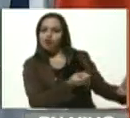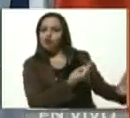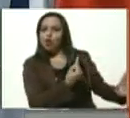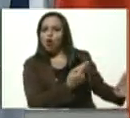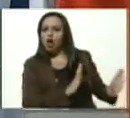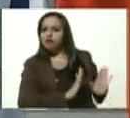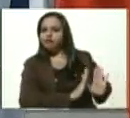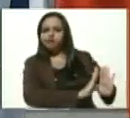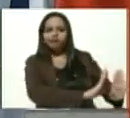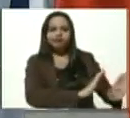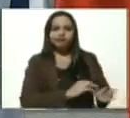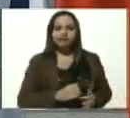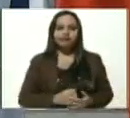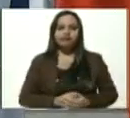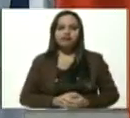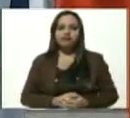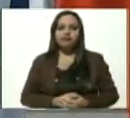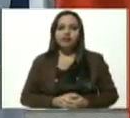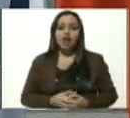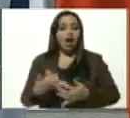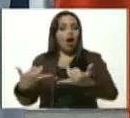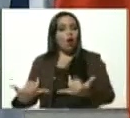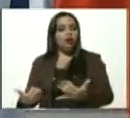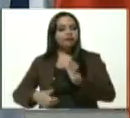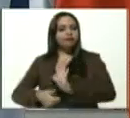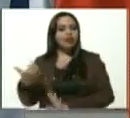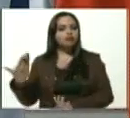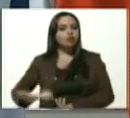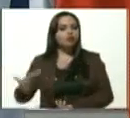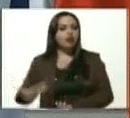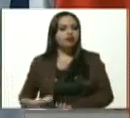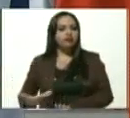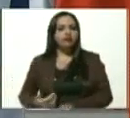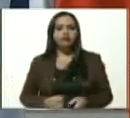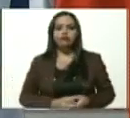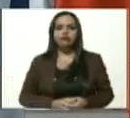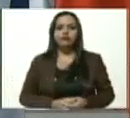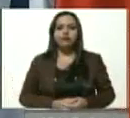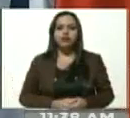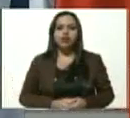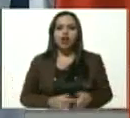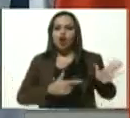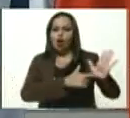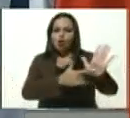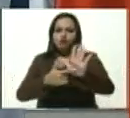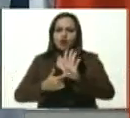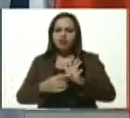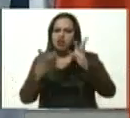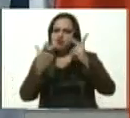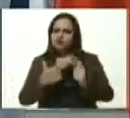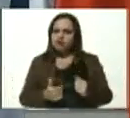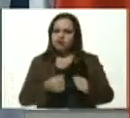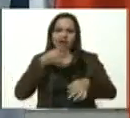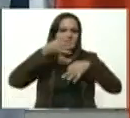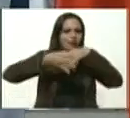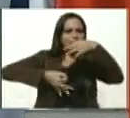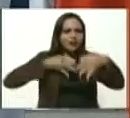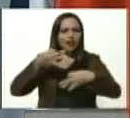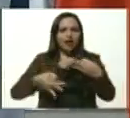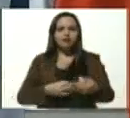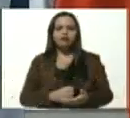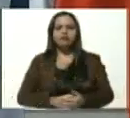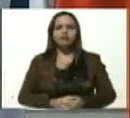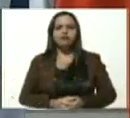más importante que tenemos acá que destacar. Y lo revelan las cifras que voy a mencionar, puesto